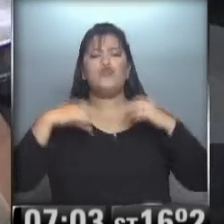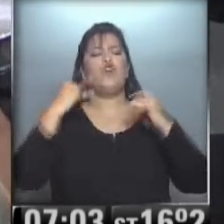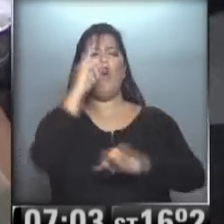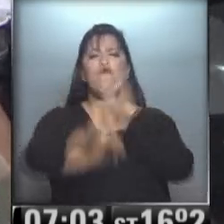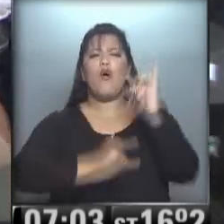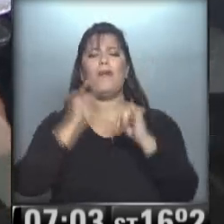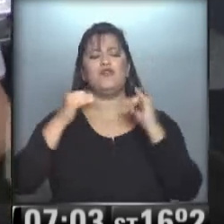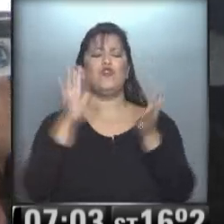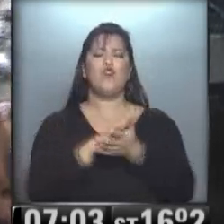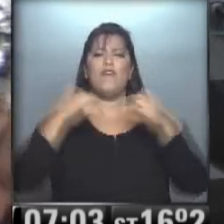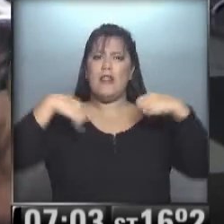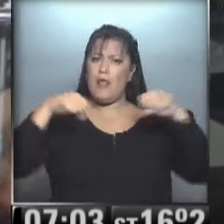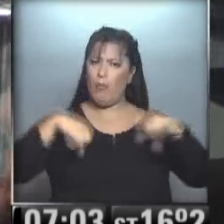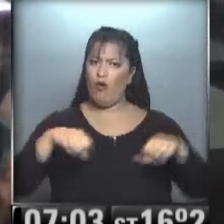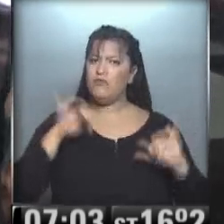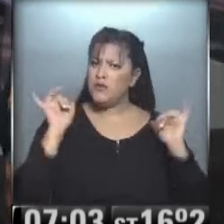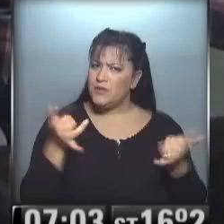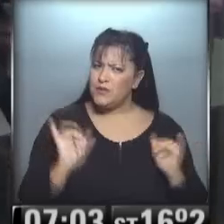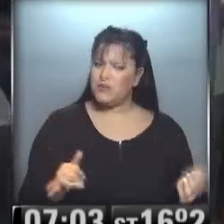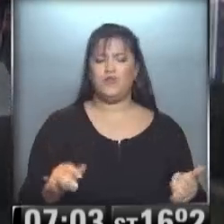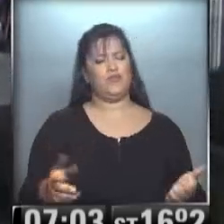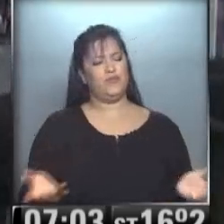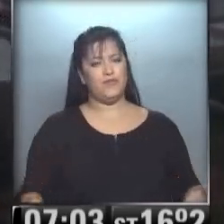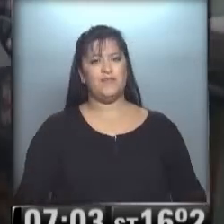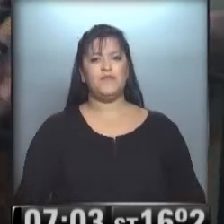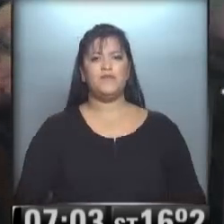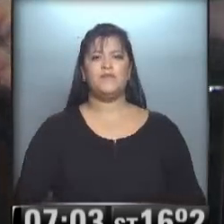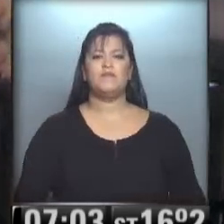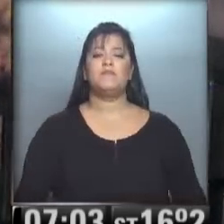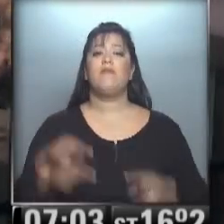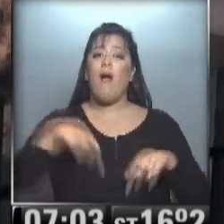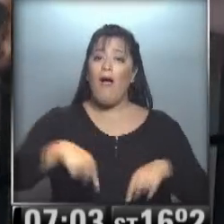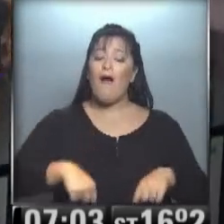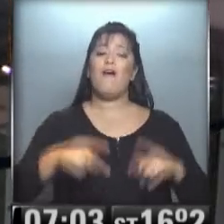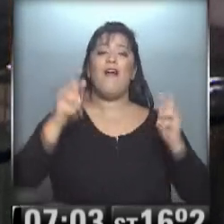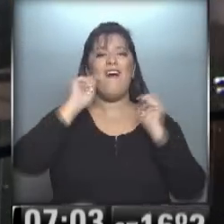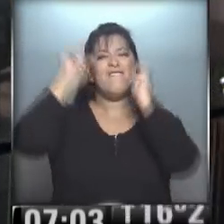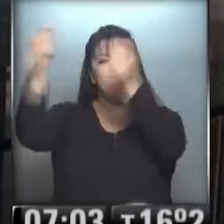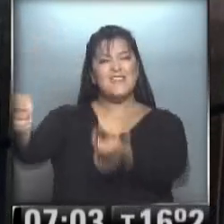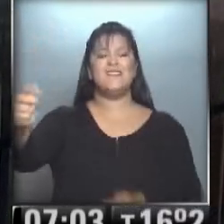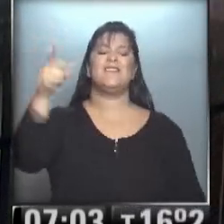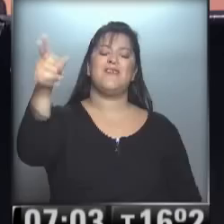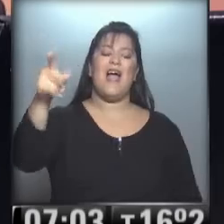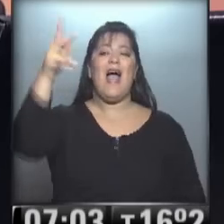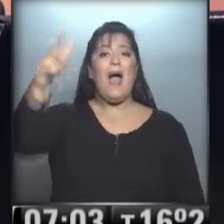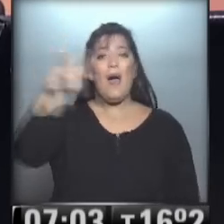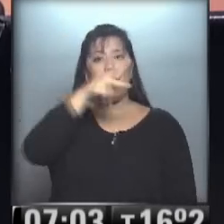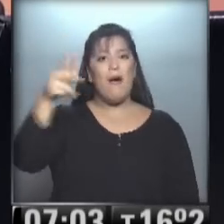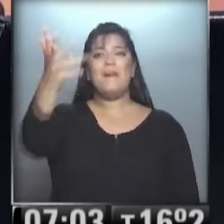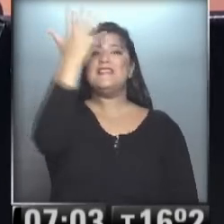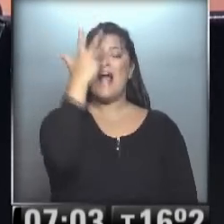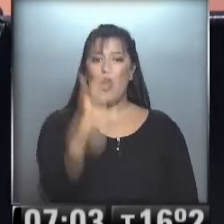Juan Carlos Hernández, ¿cómo le va? Por supuesto, ¿cómo les va? El gusto de siempre con la visita de San Lorenzo de Almagro ofrendando al Papa